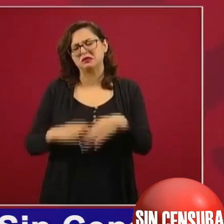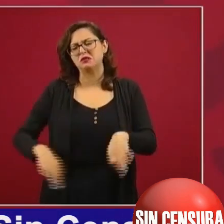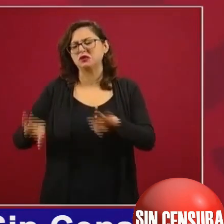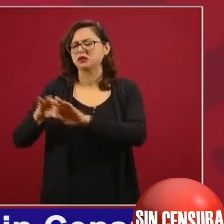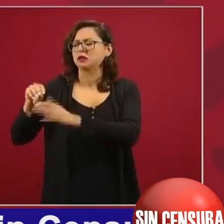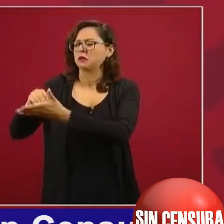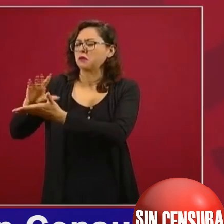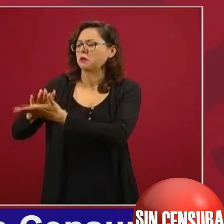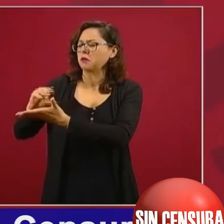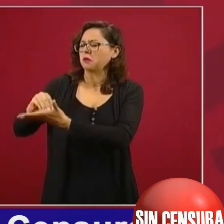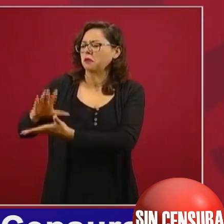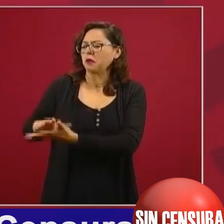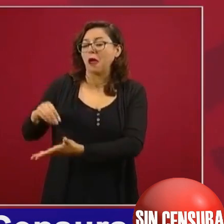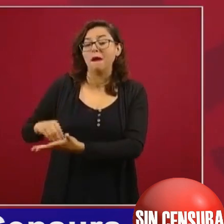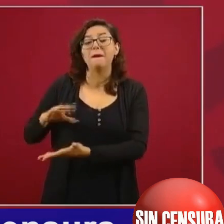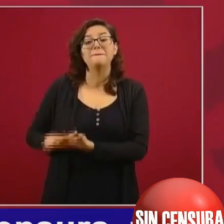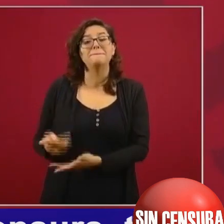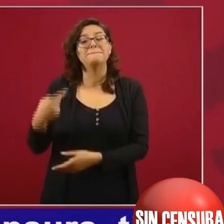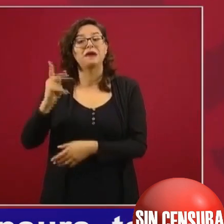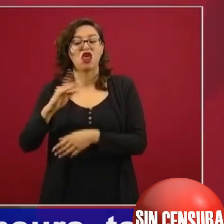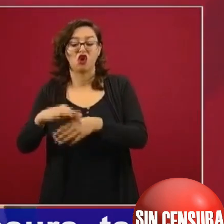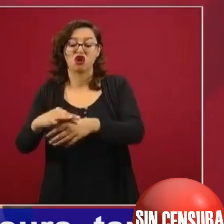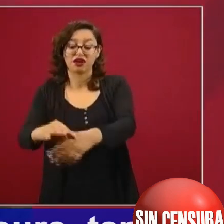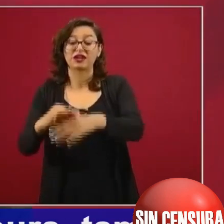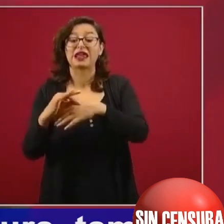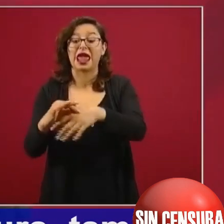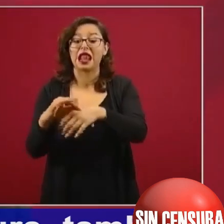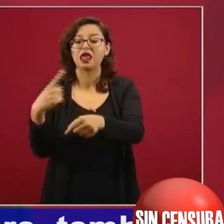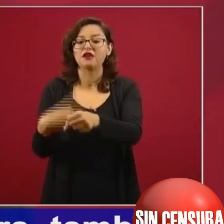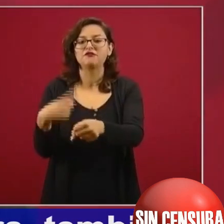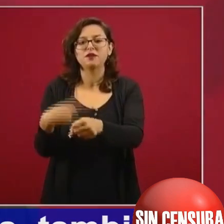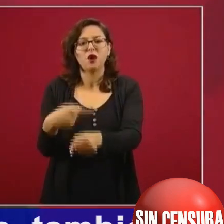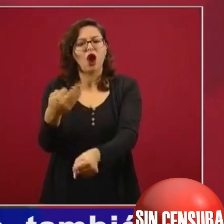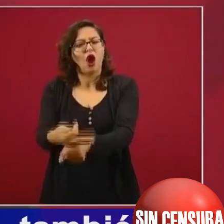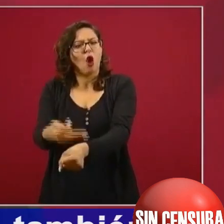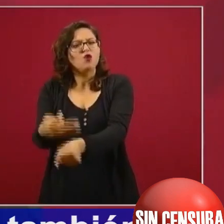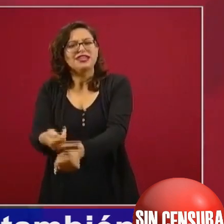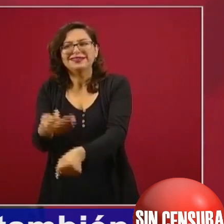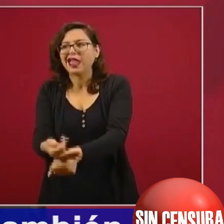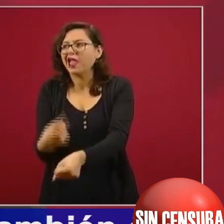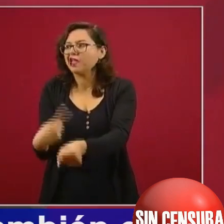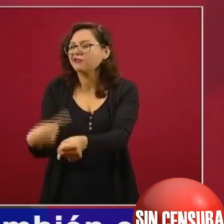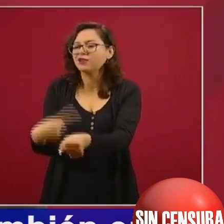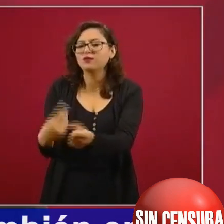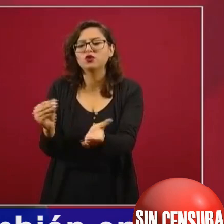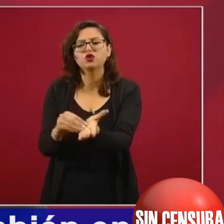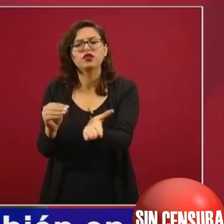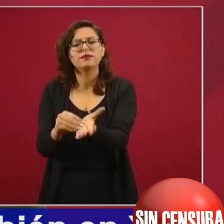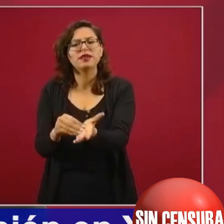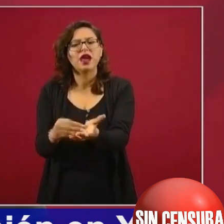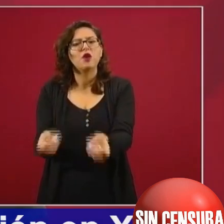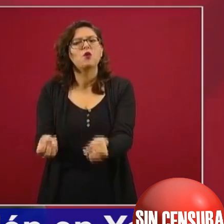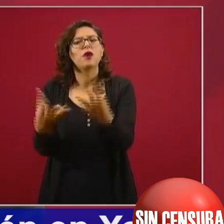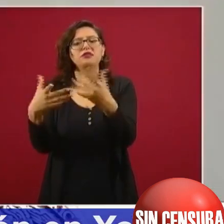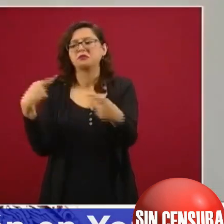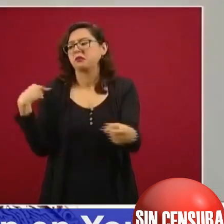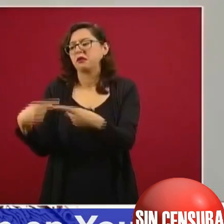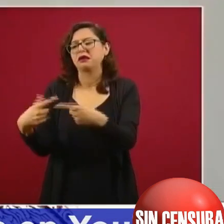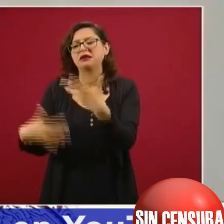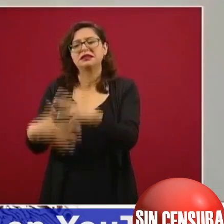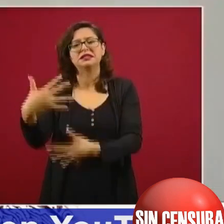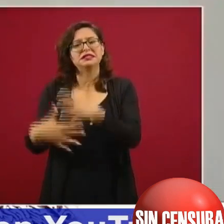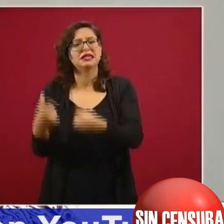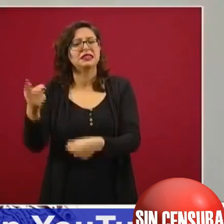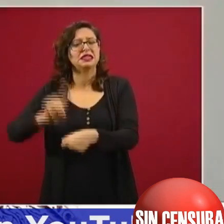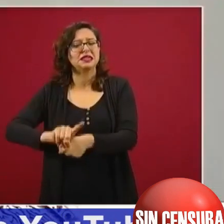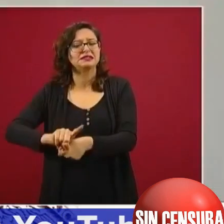ocurrido, pero en términos netos, la cantidad de personas que están con enfermedad activa son solamente aquellas de los últimos 15